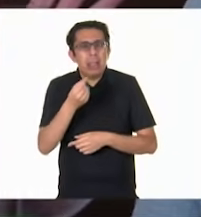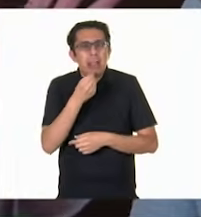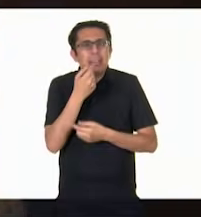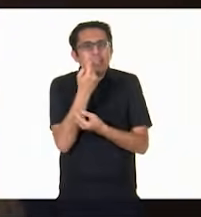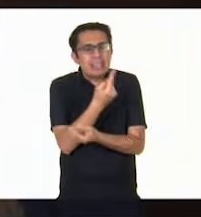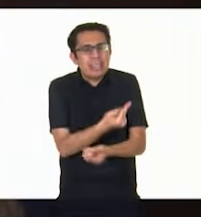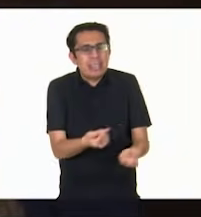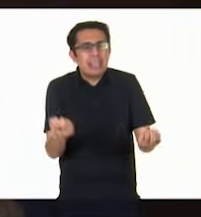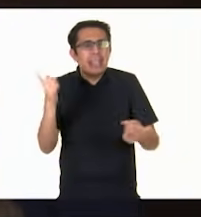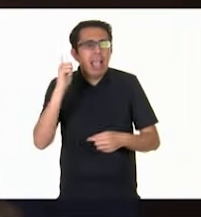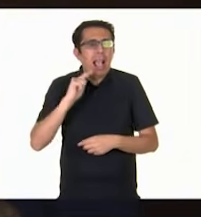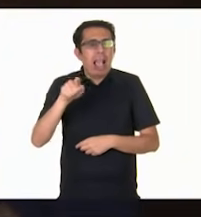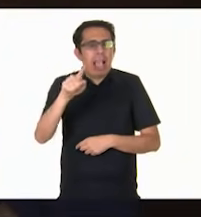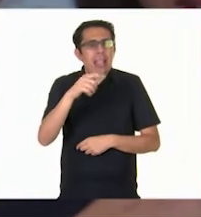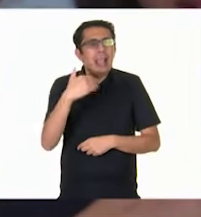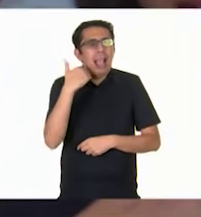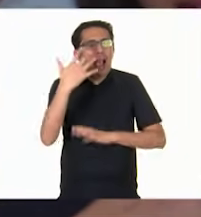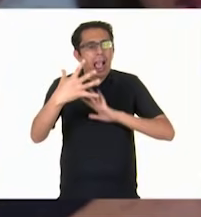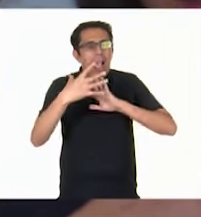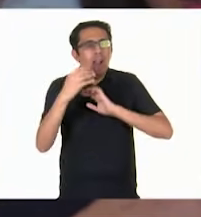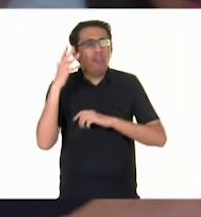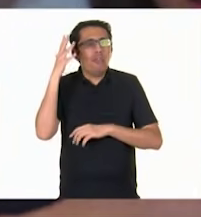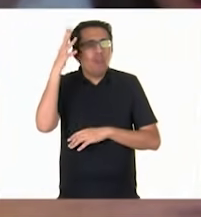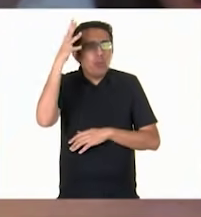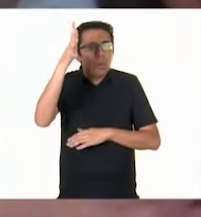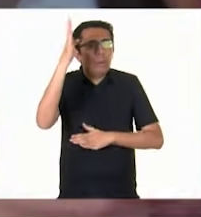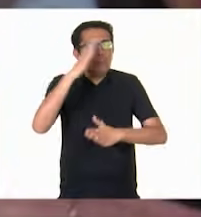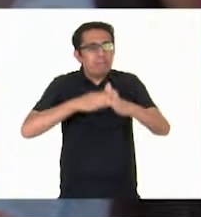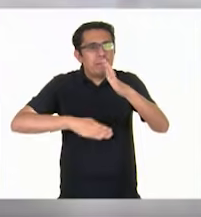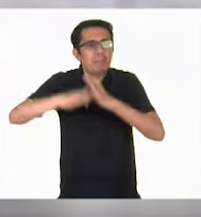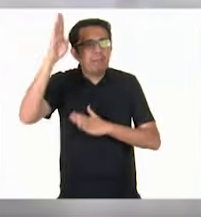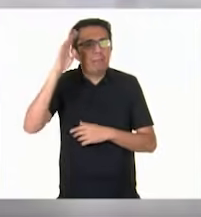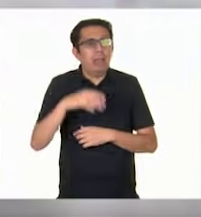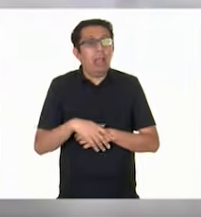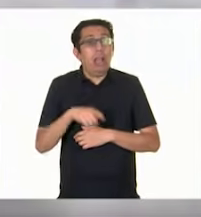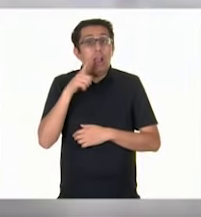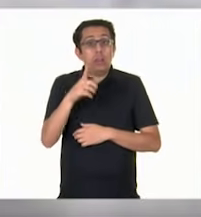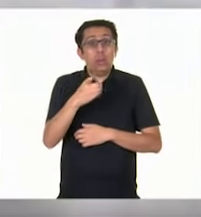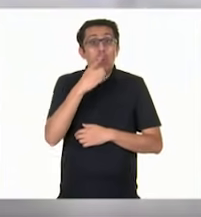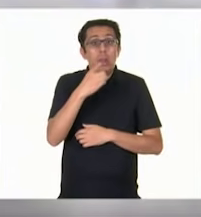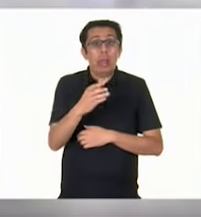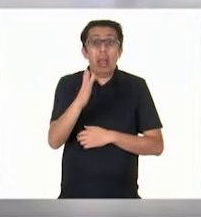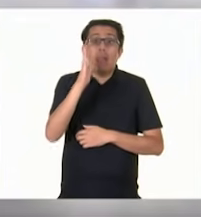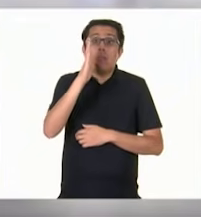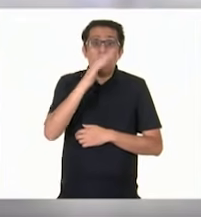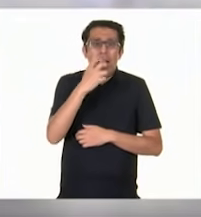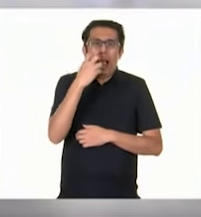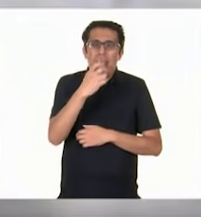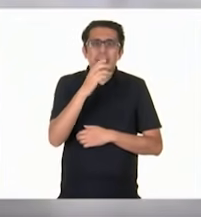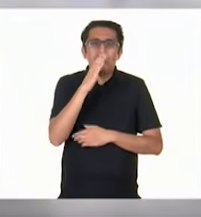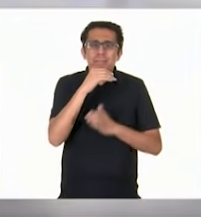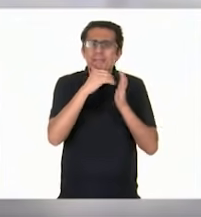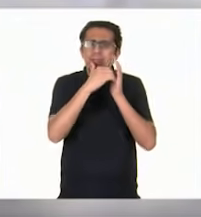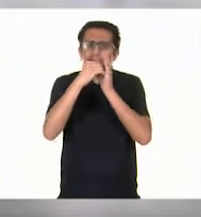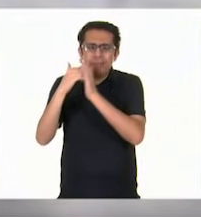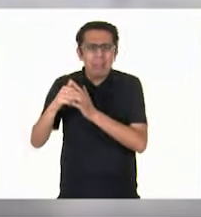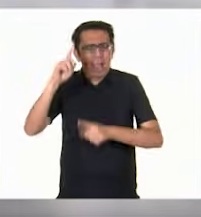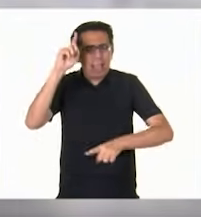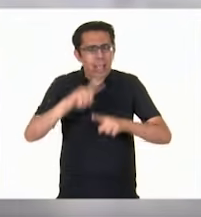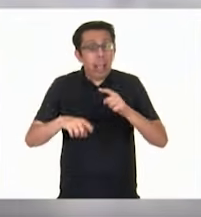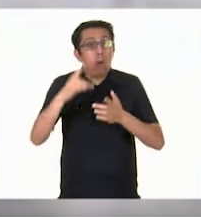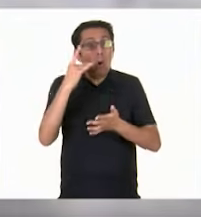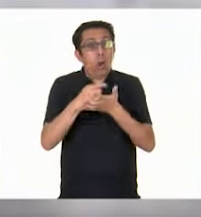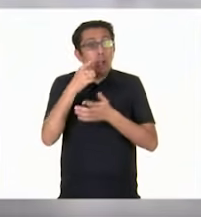muchas niñas que, como yo, les gustaría llegar muy lejos. Que en tu vocabulario no exista el no se puede, porque